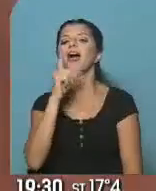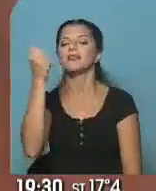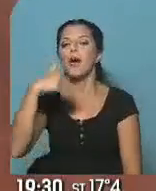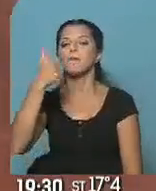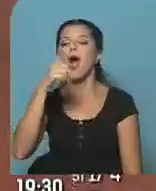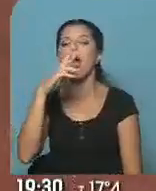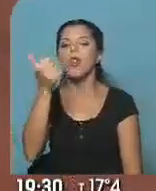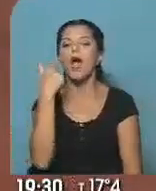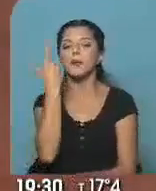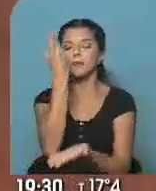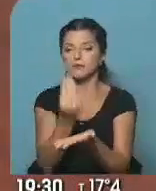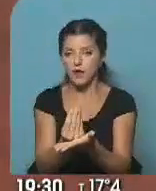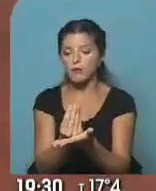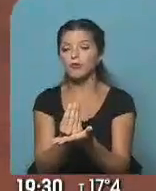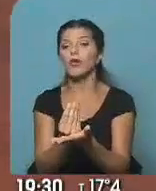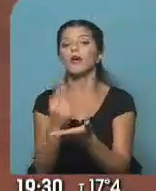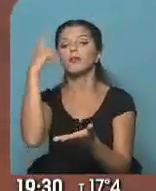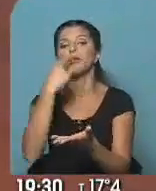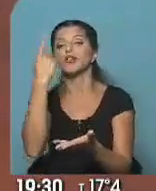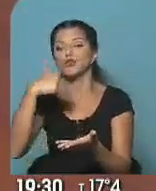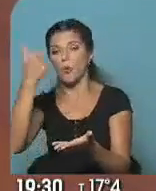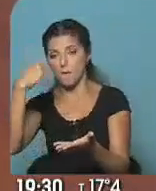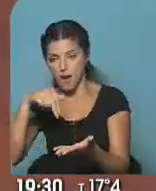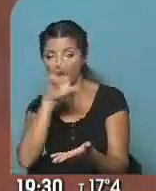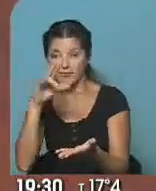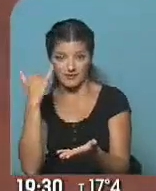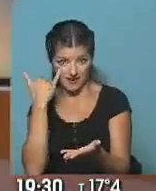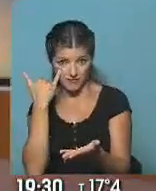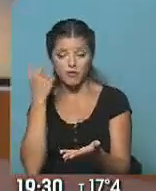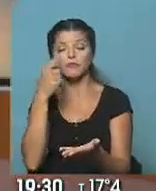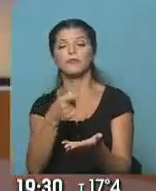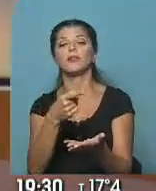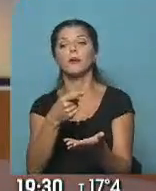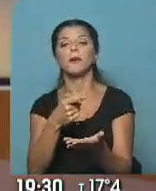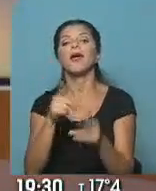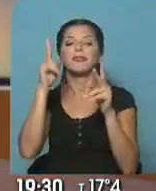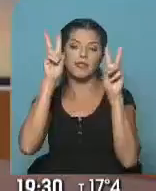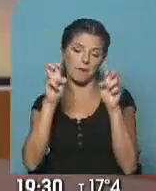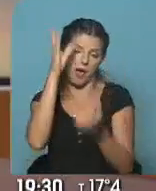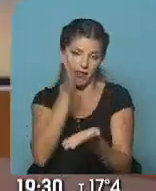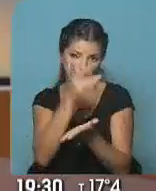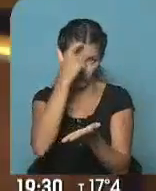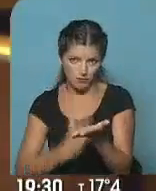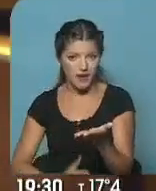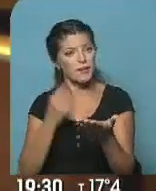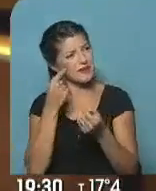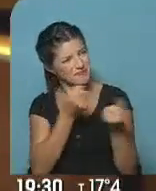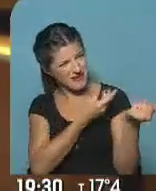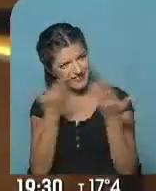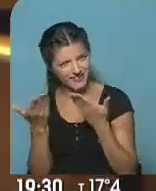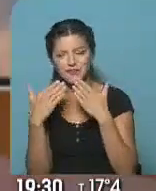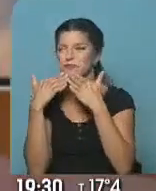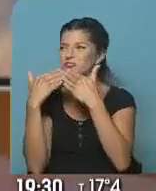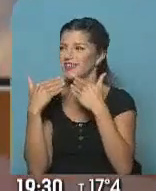representante de human rigth para américa latina justamente venezuela derechos humanos será el tema central allí en la cumbre tamara bienvenida